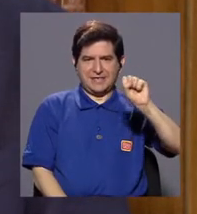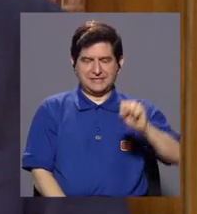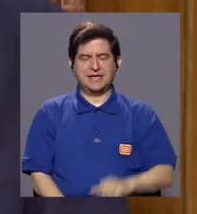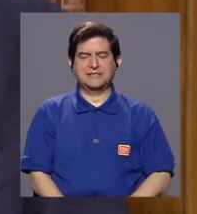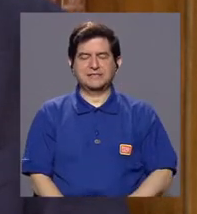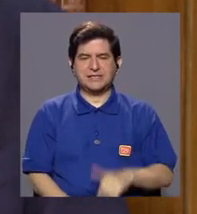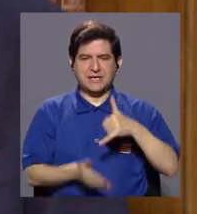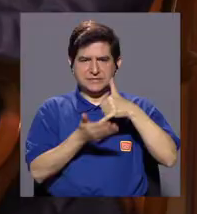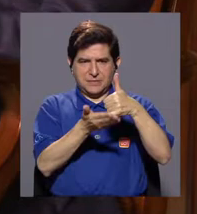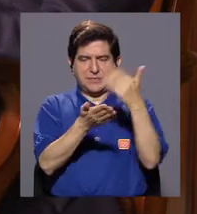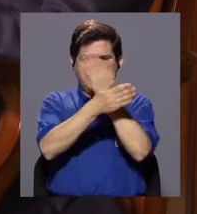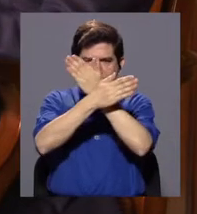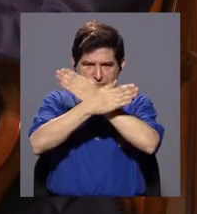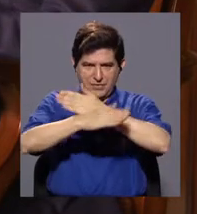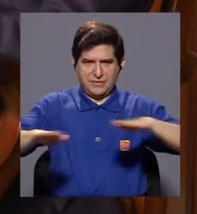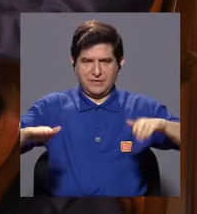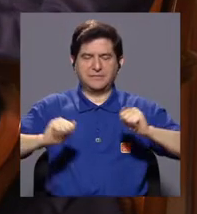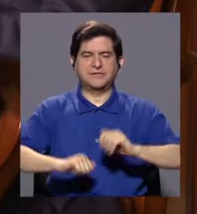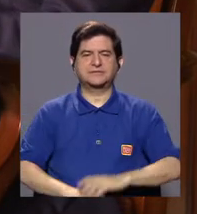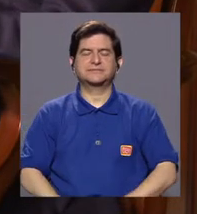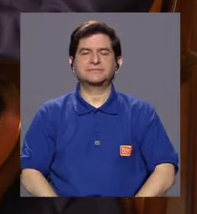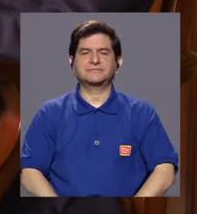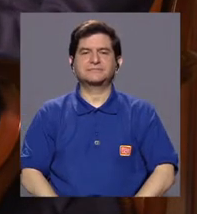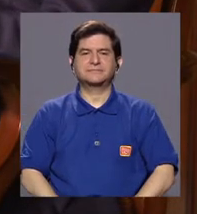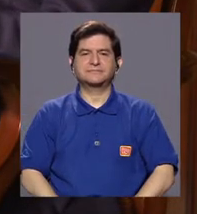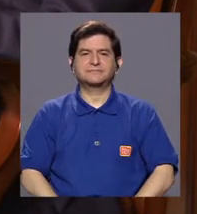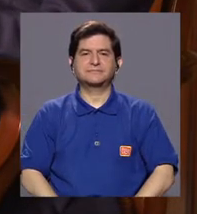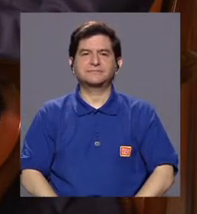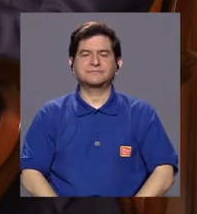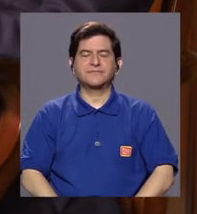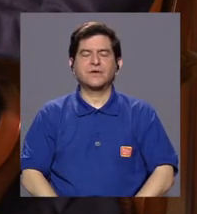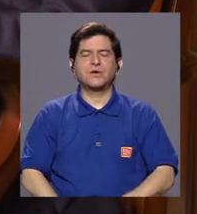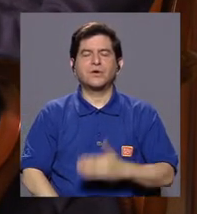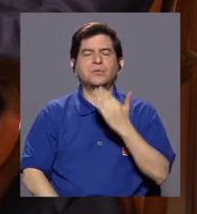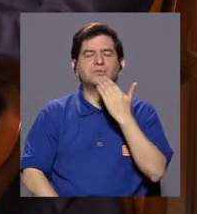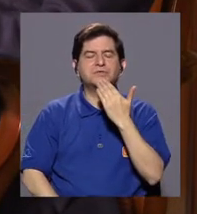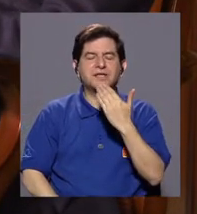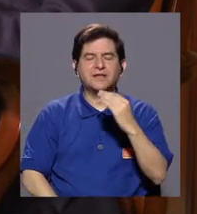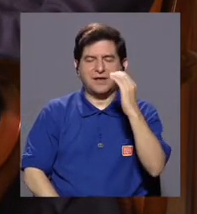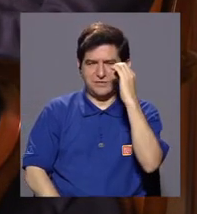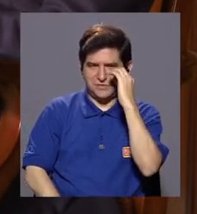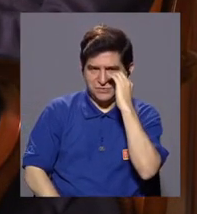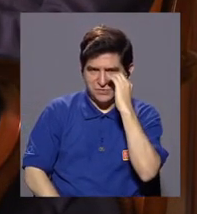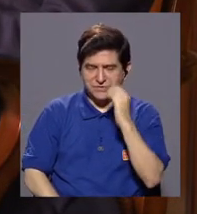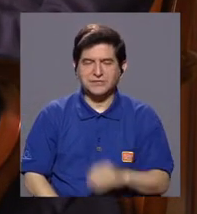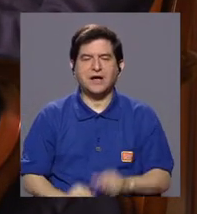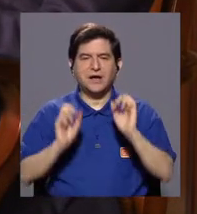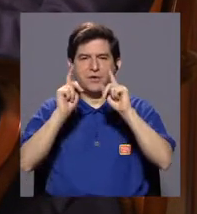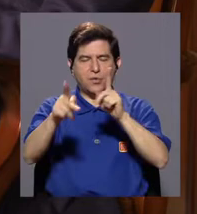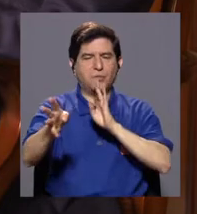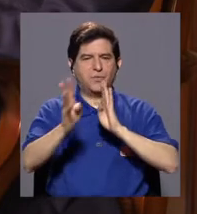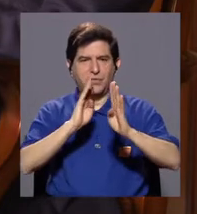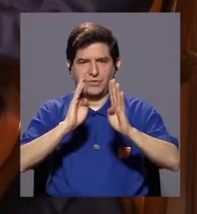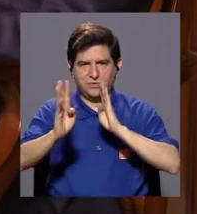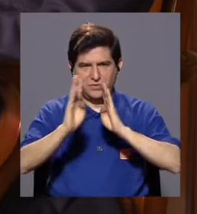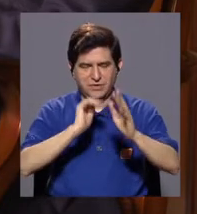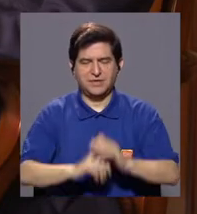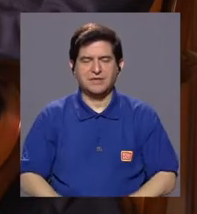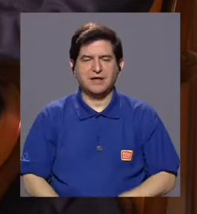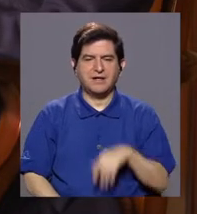Premio Nobel de la Paz. Y, don Óscar, le agradezco mucho la oportunidad de